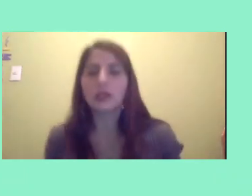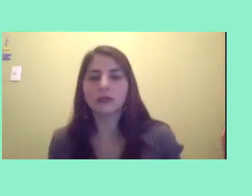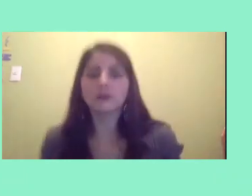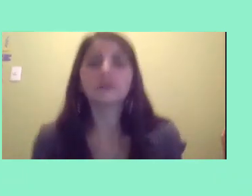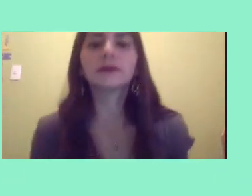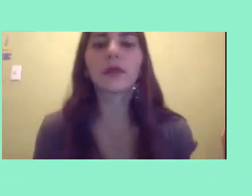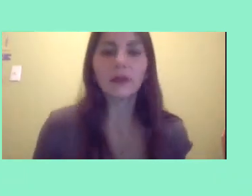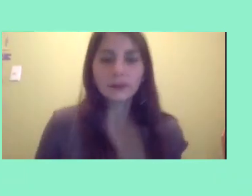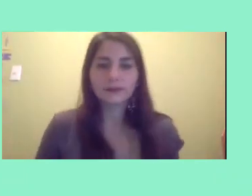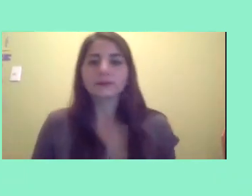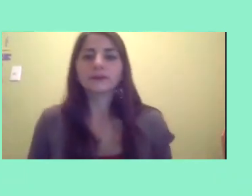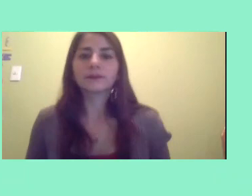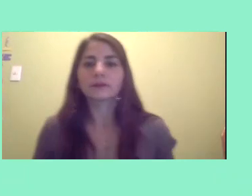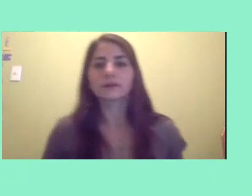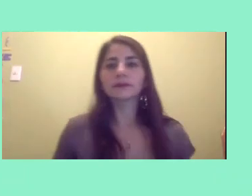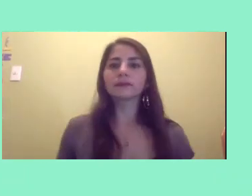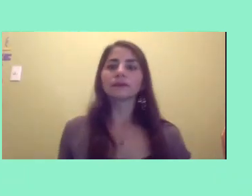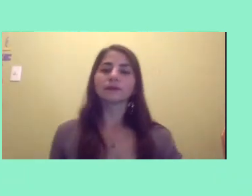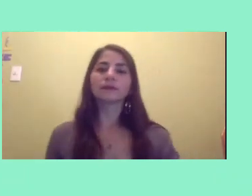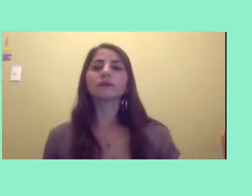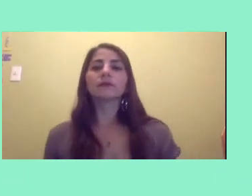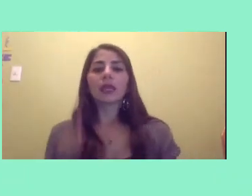acercamos un poquito? A ver.